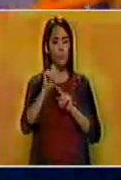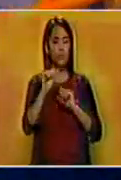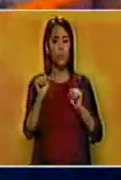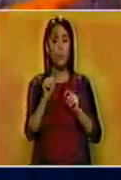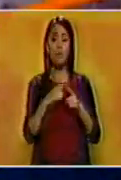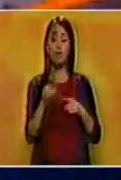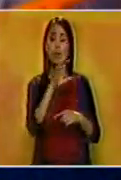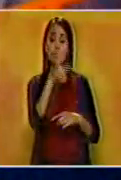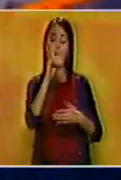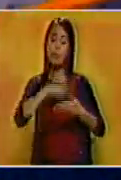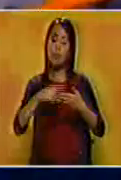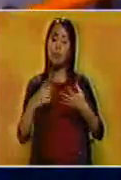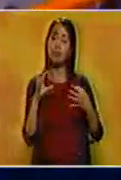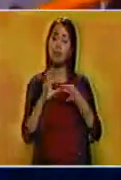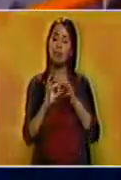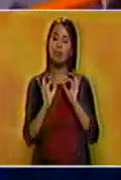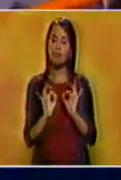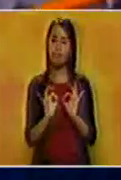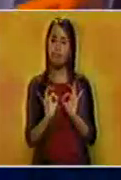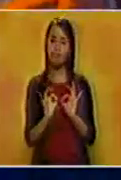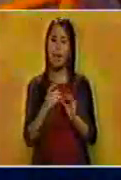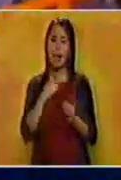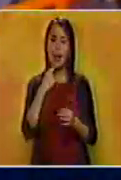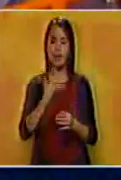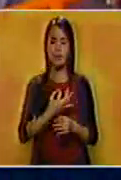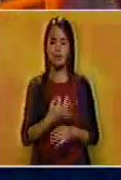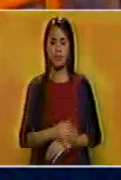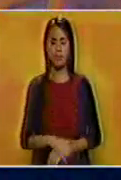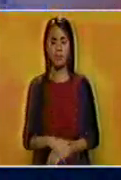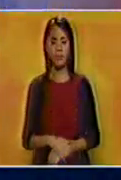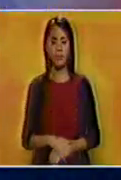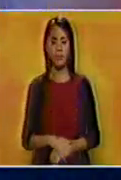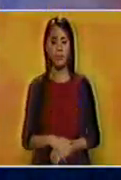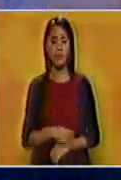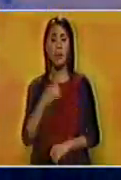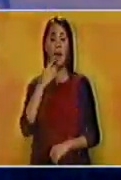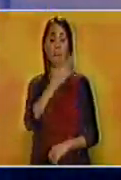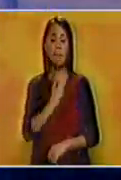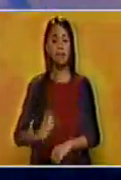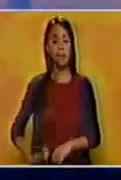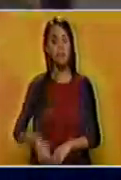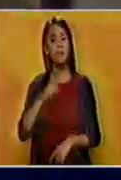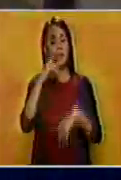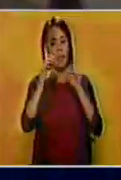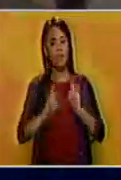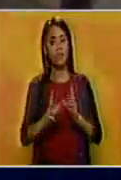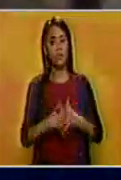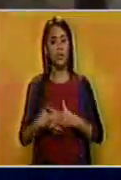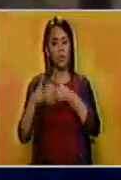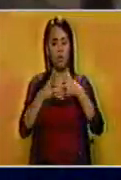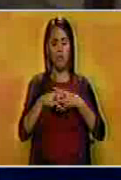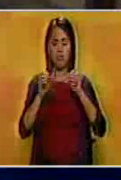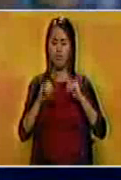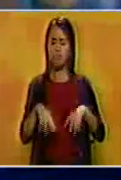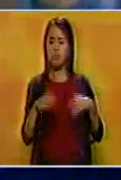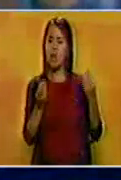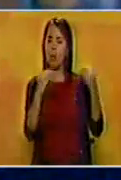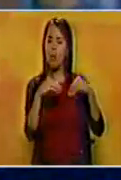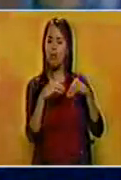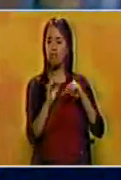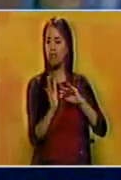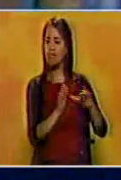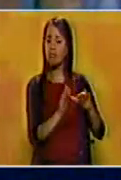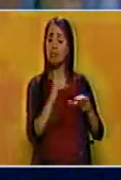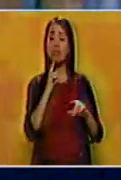firmantes otorguen garantías a Teherán. Desde Viena, el mandatario iraní afirmó que la decisión de Estados Unidos de abandonar el acuerdo va